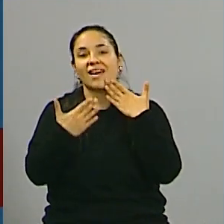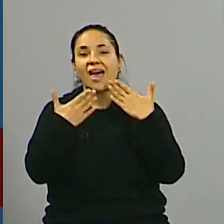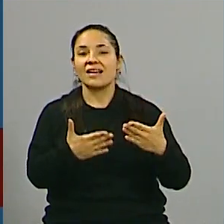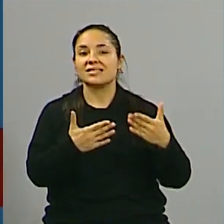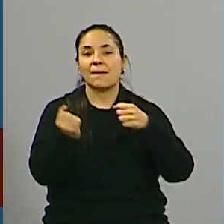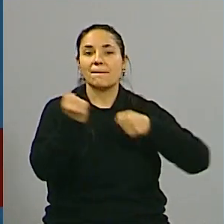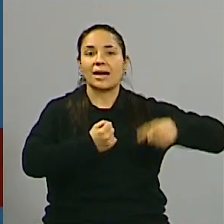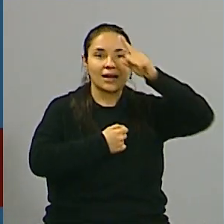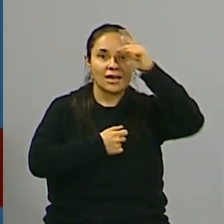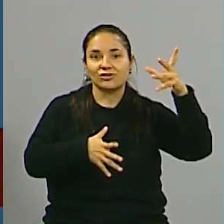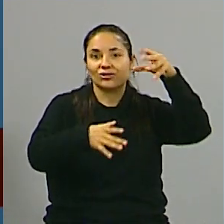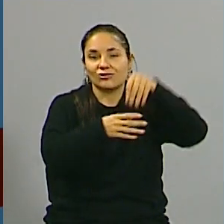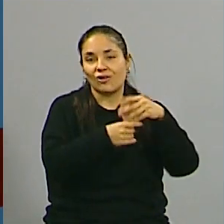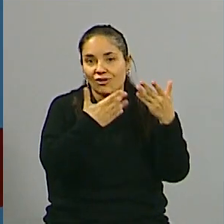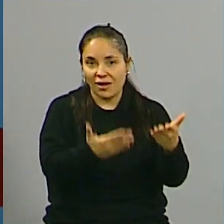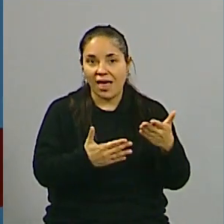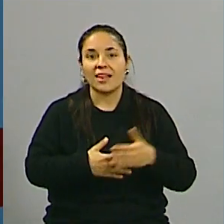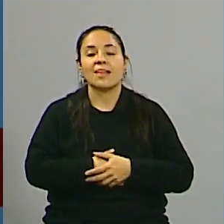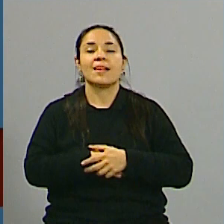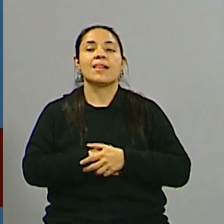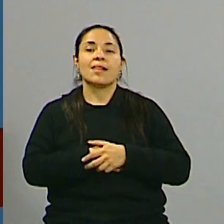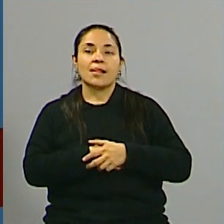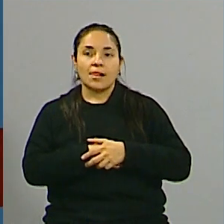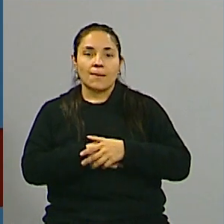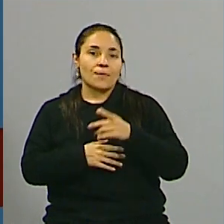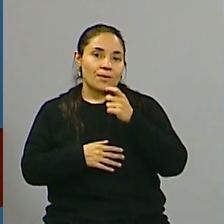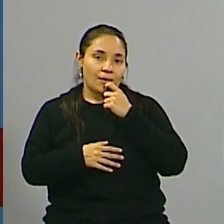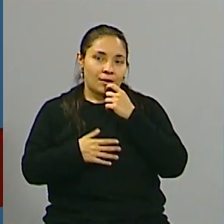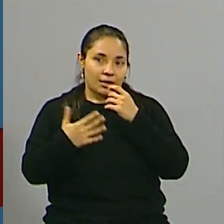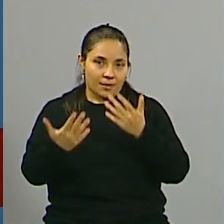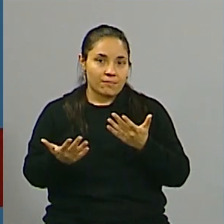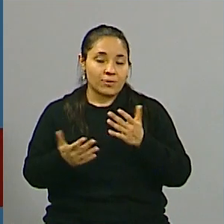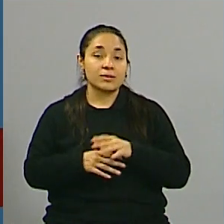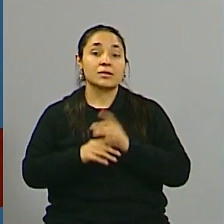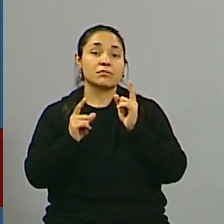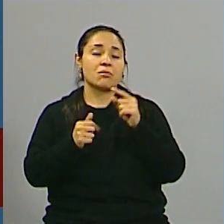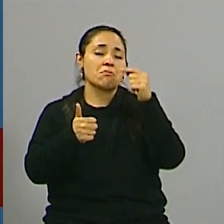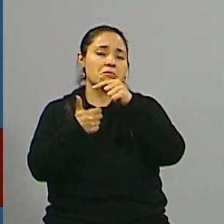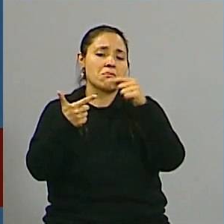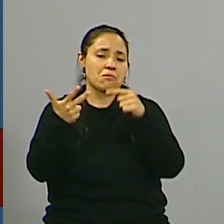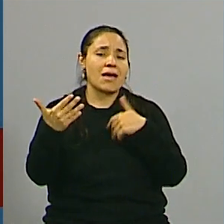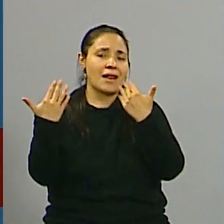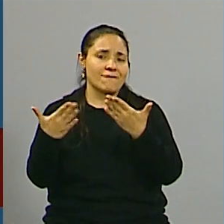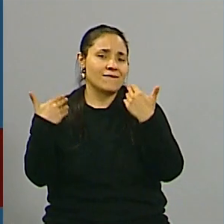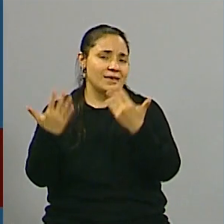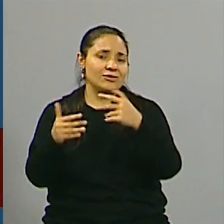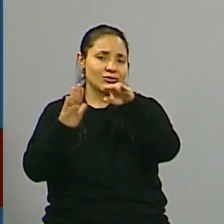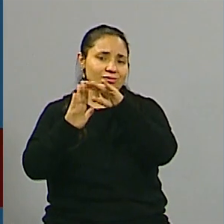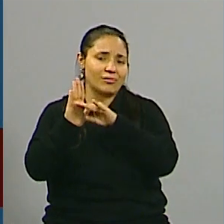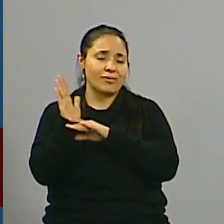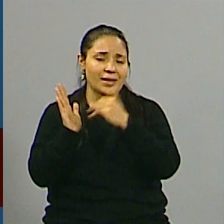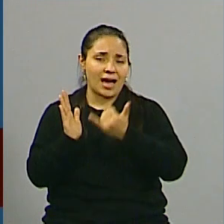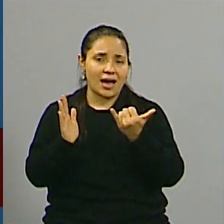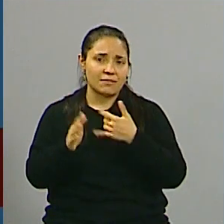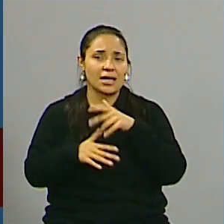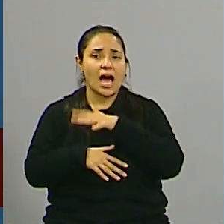sido producido en un área protegida, por ejemplo. Así que sí, hay muchísimos beneficios realmente que trae